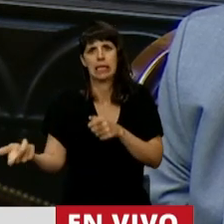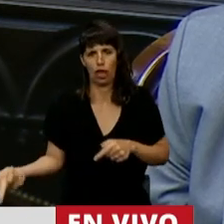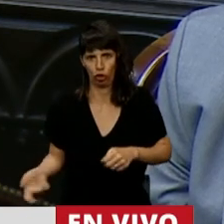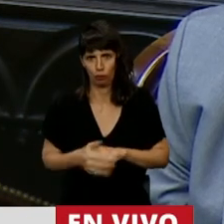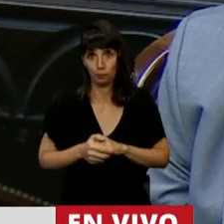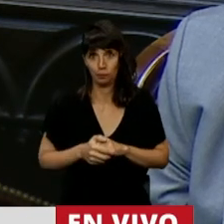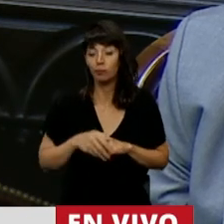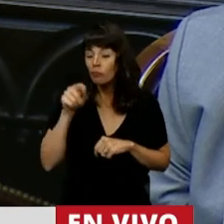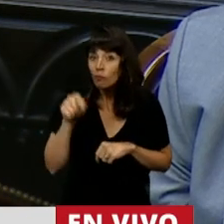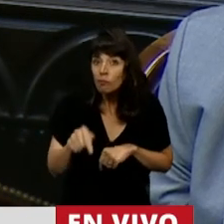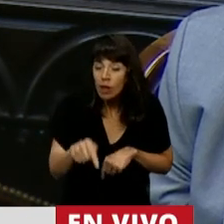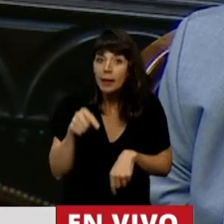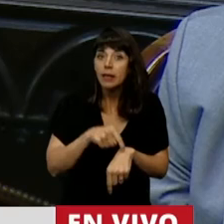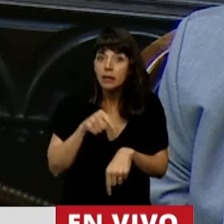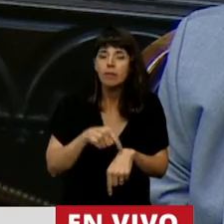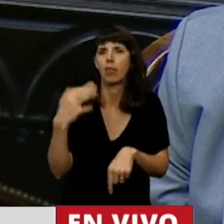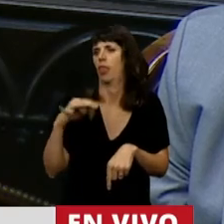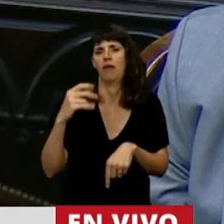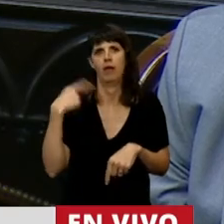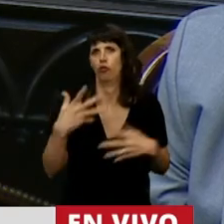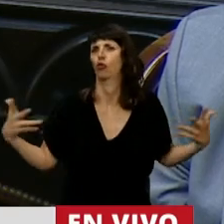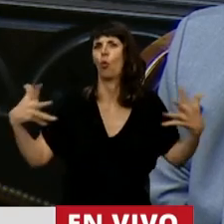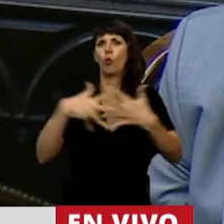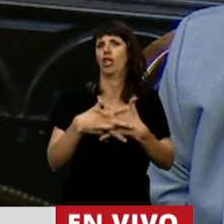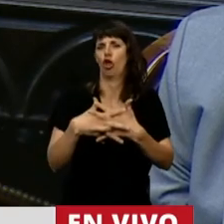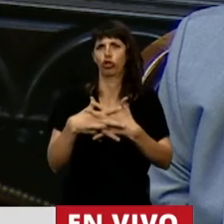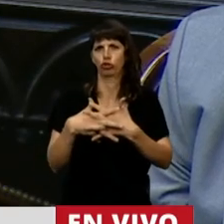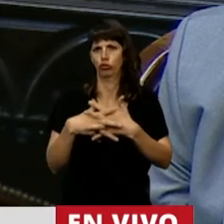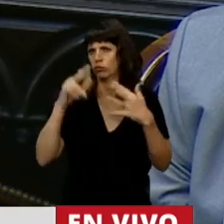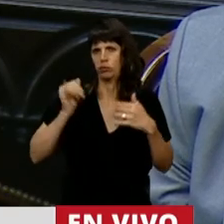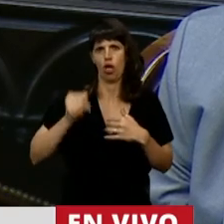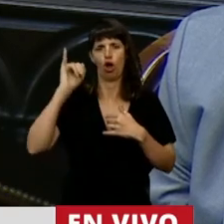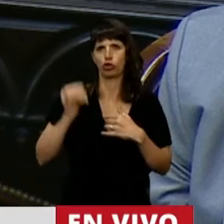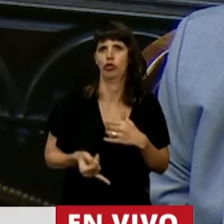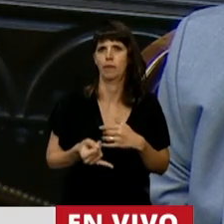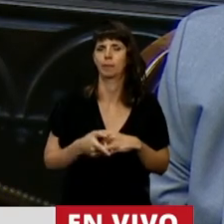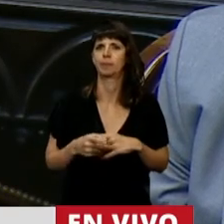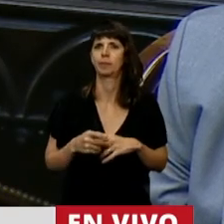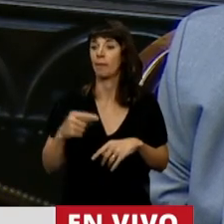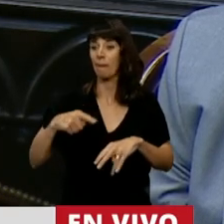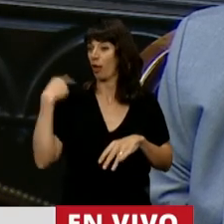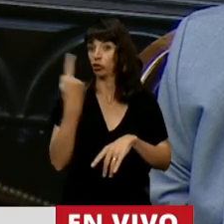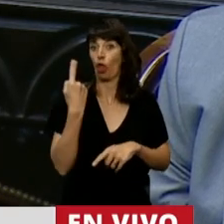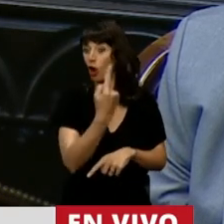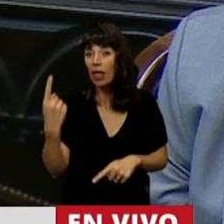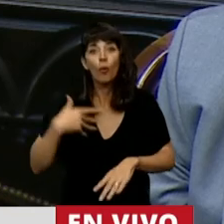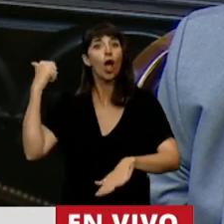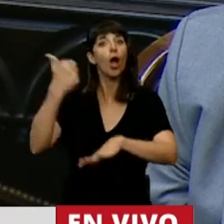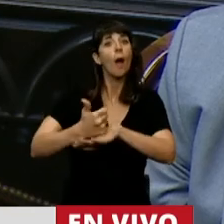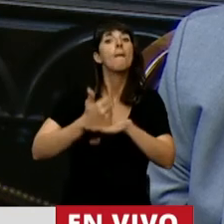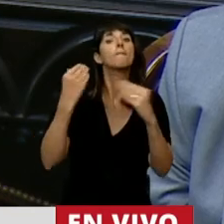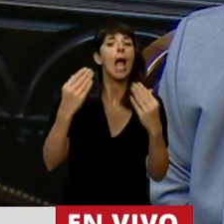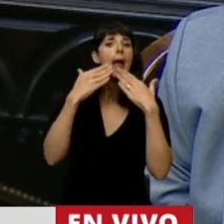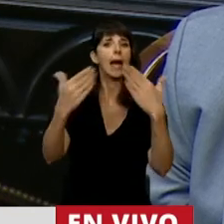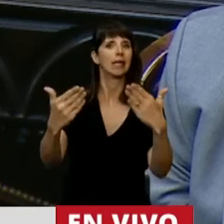en que tenemos que estar más unidos que nunca. Estamos aquí porque alguien defendió la vida y es